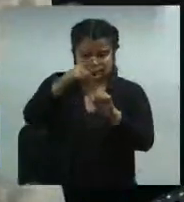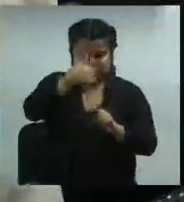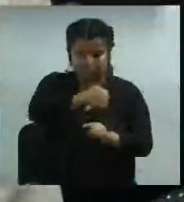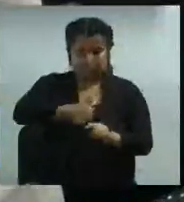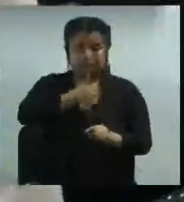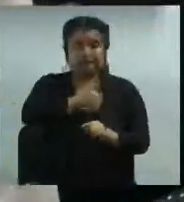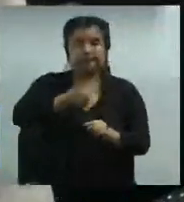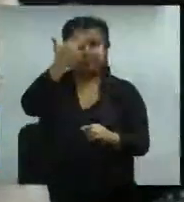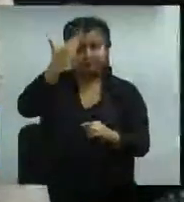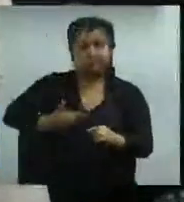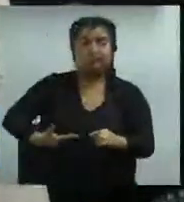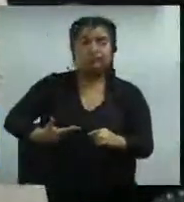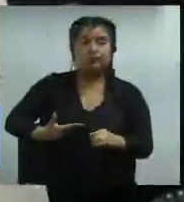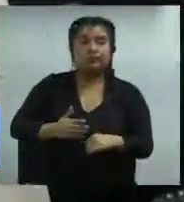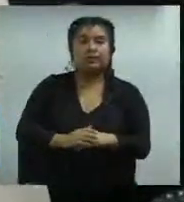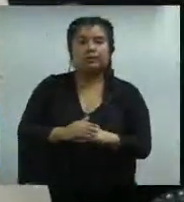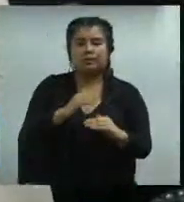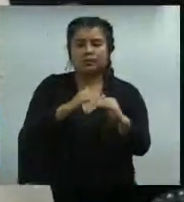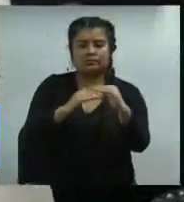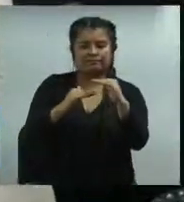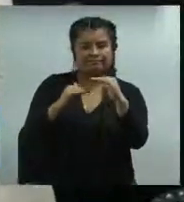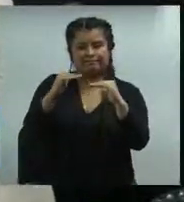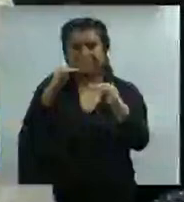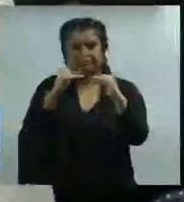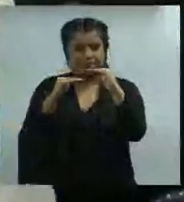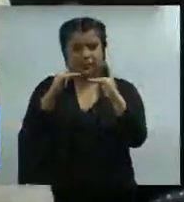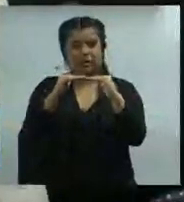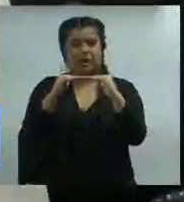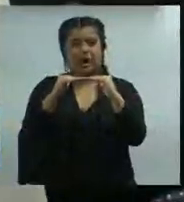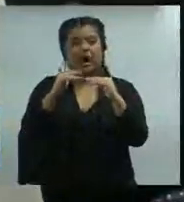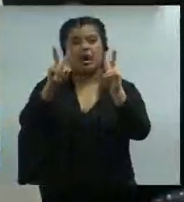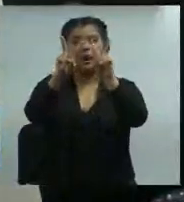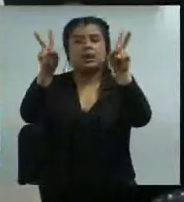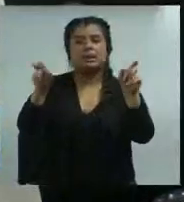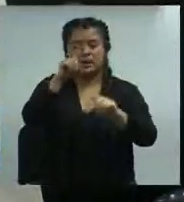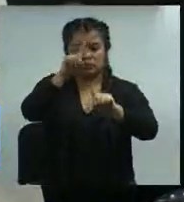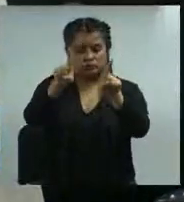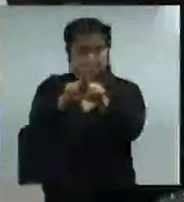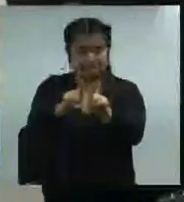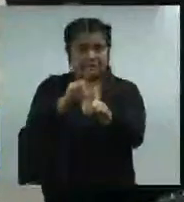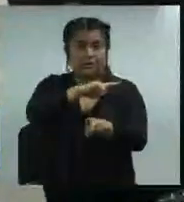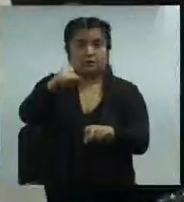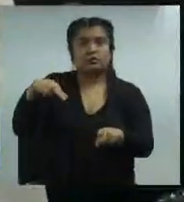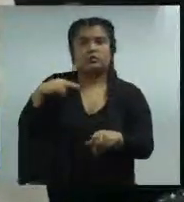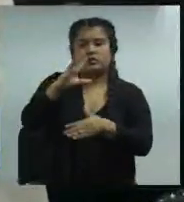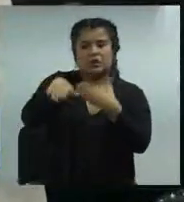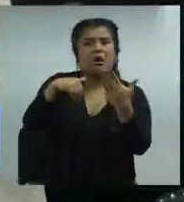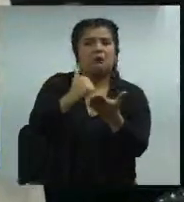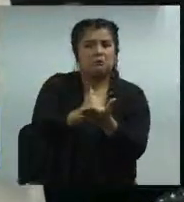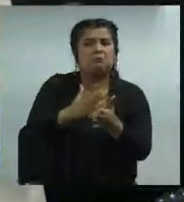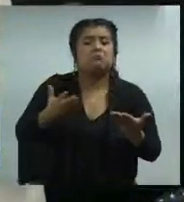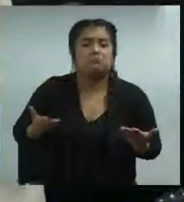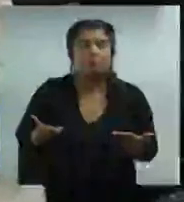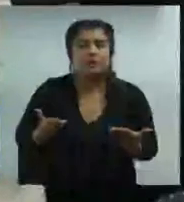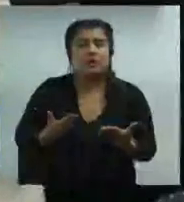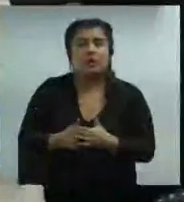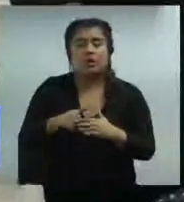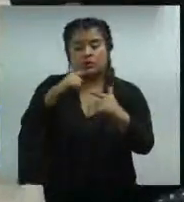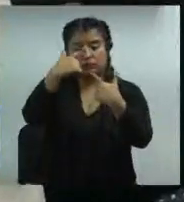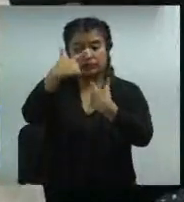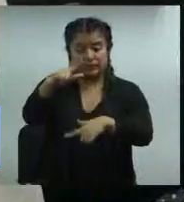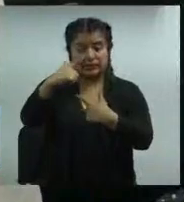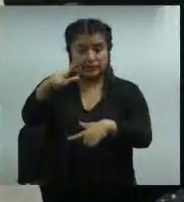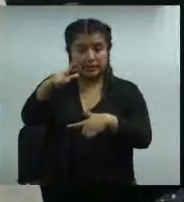vez de intermedia en el tema, que estamos de acuerdo en fijar algunos límites y marcos